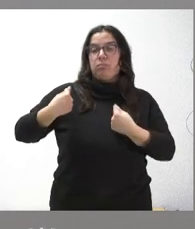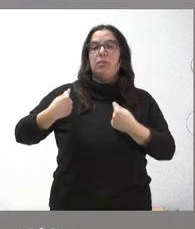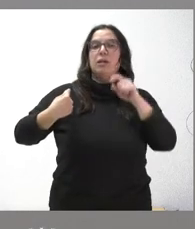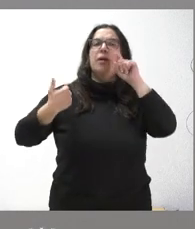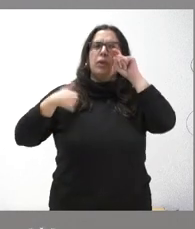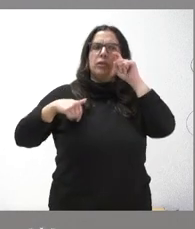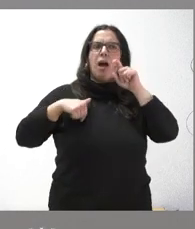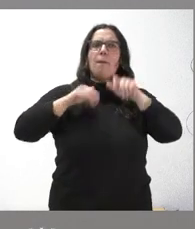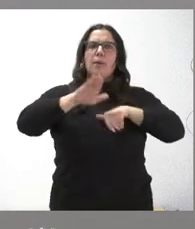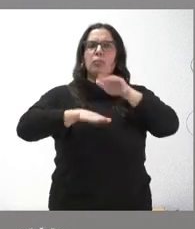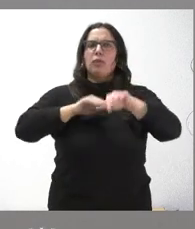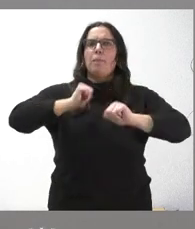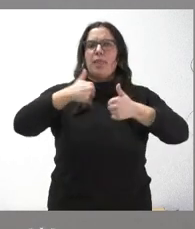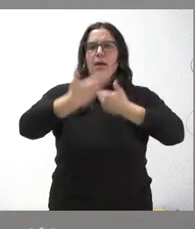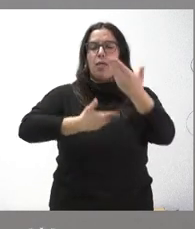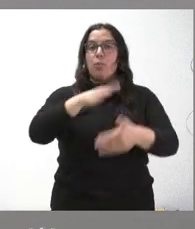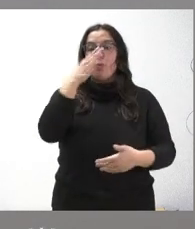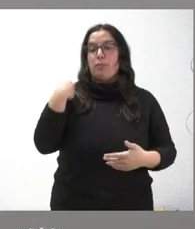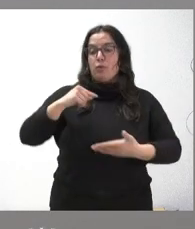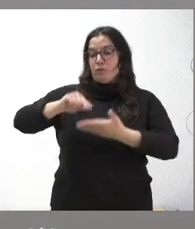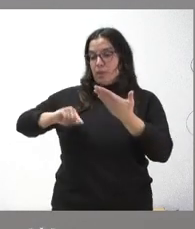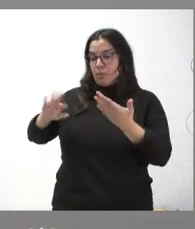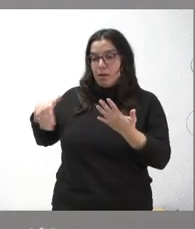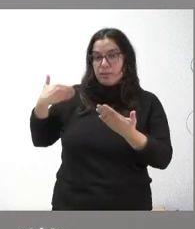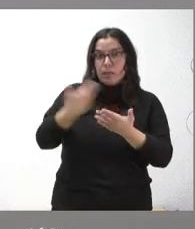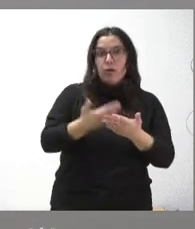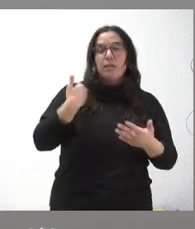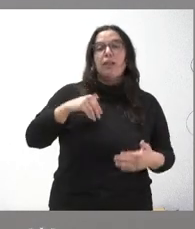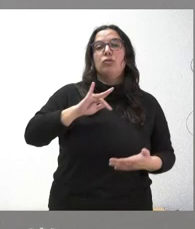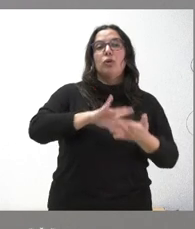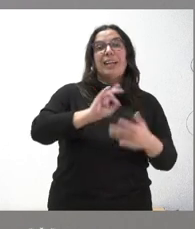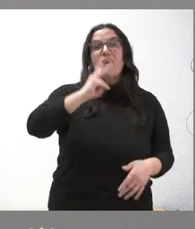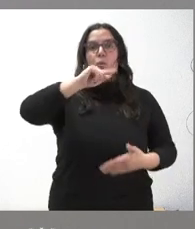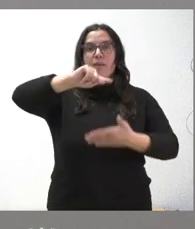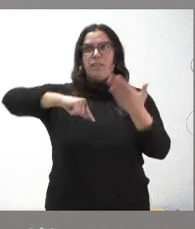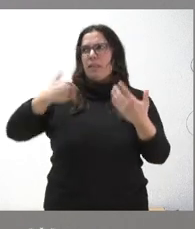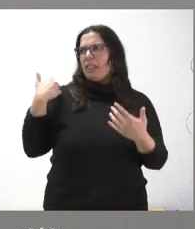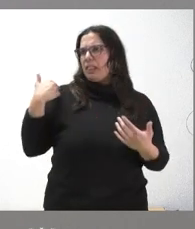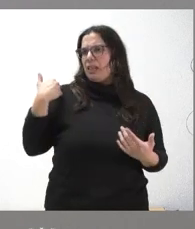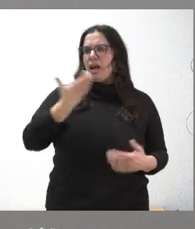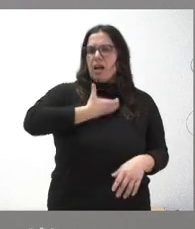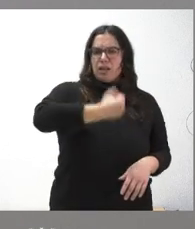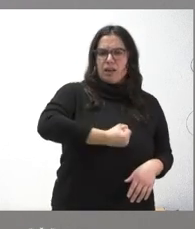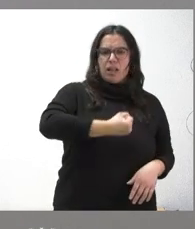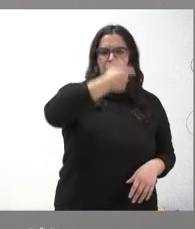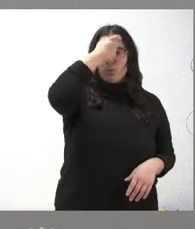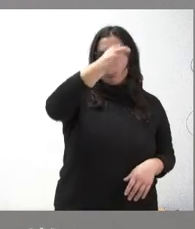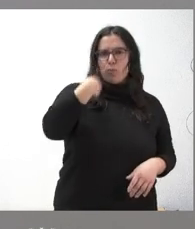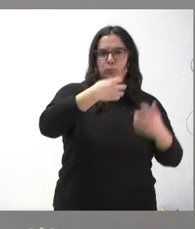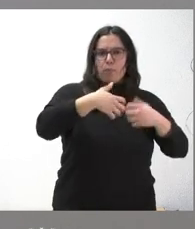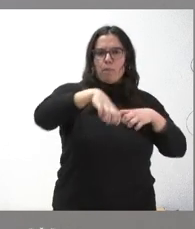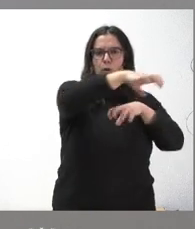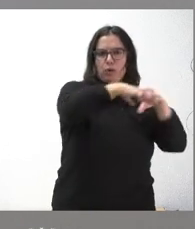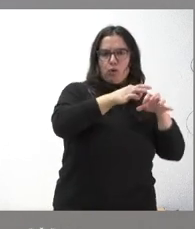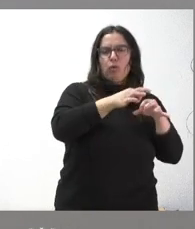dado sus primeros frutos porque desde aquella primera firma ha habido esta segunda que creo que además ha sido el otro día no el alcalde de monfarracinos con el presidente de la junta de